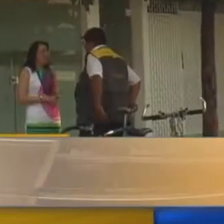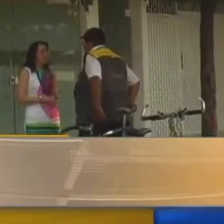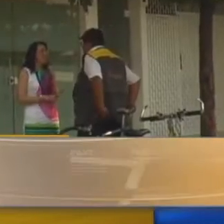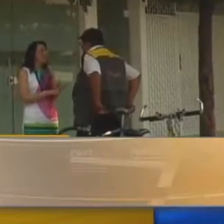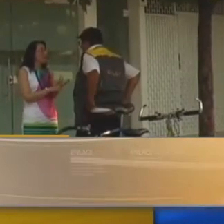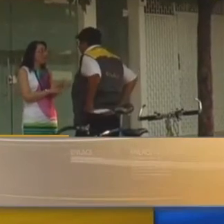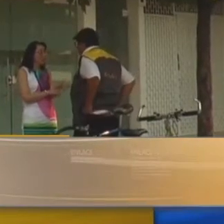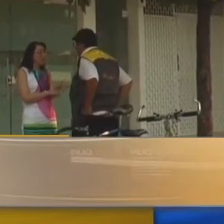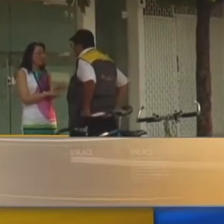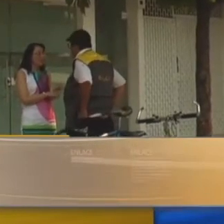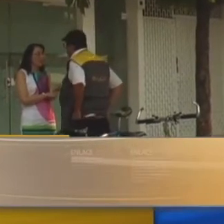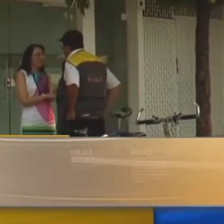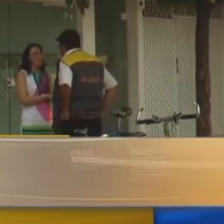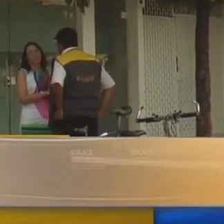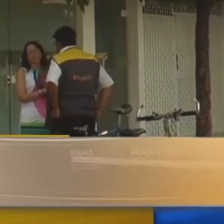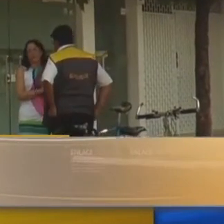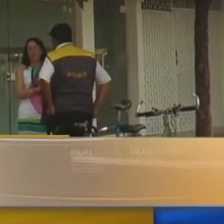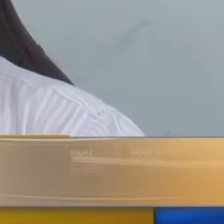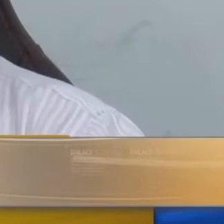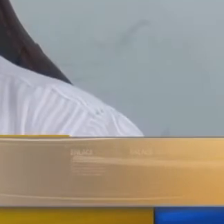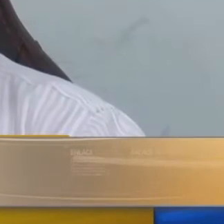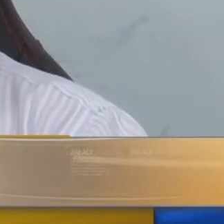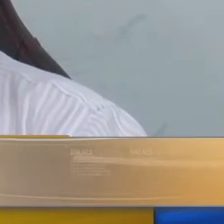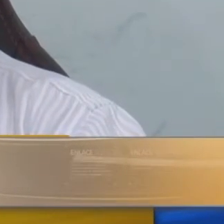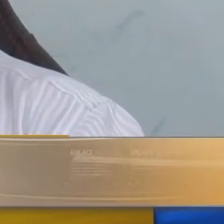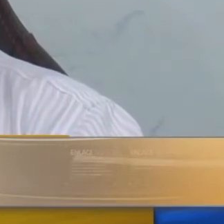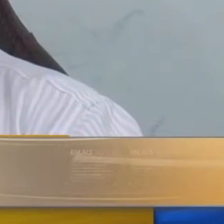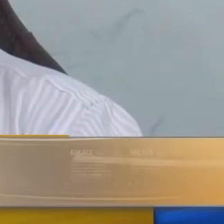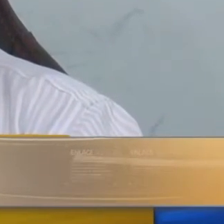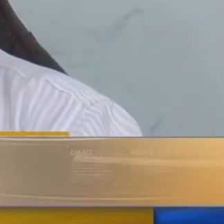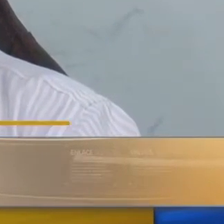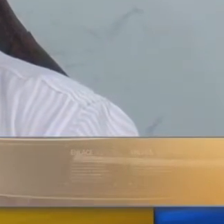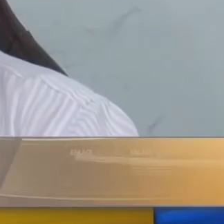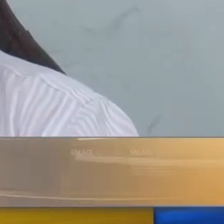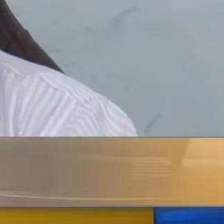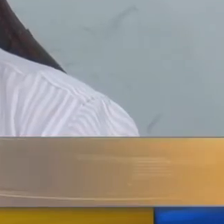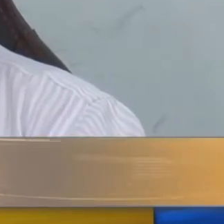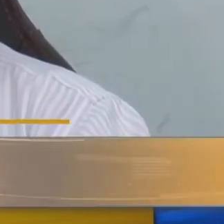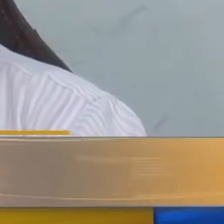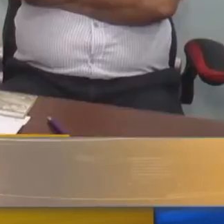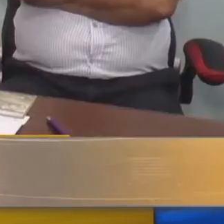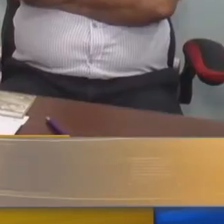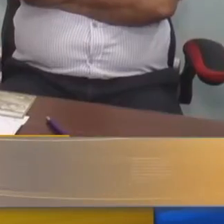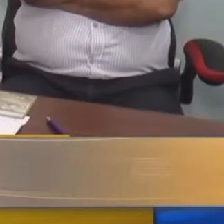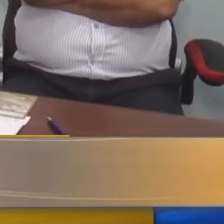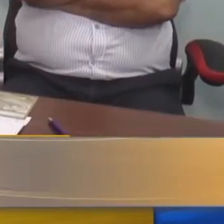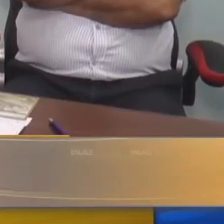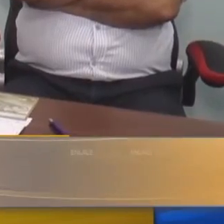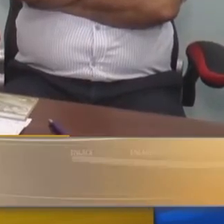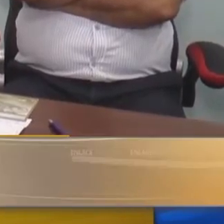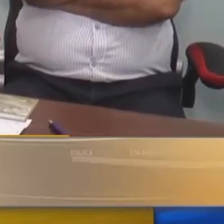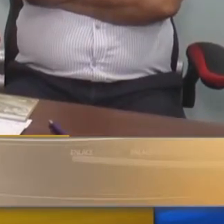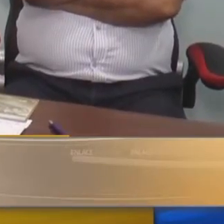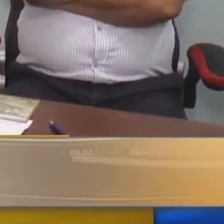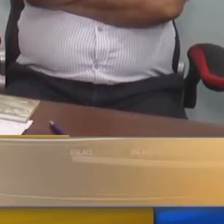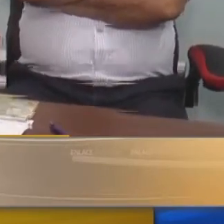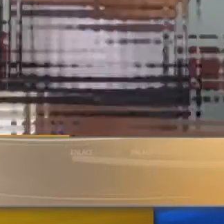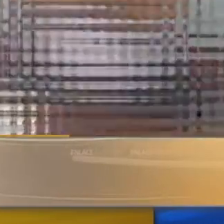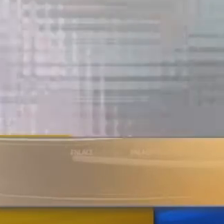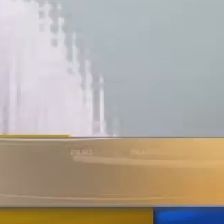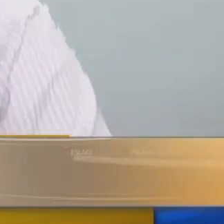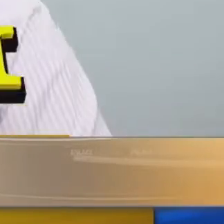La Cámara de Comercio de Barranca Bermeja tiene nuevo presidente. El industrial Mauro Carvajal fue designado el pasado fin de semana y ha instado a la academia a